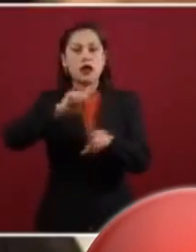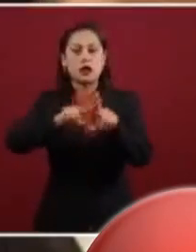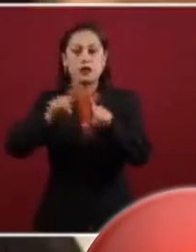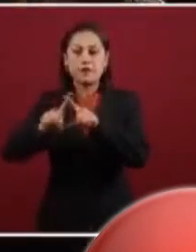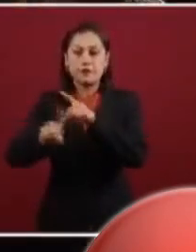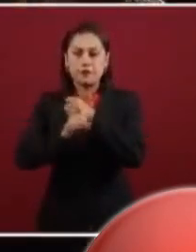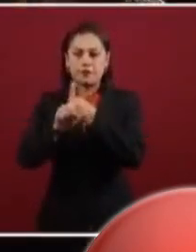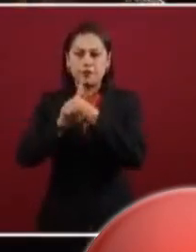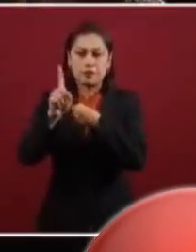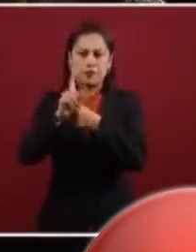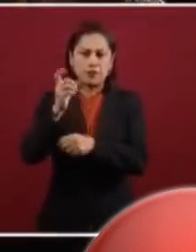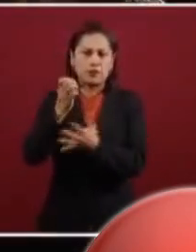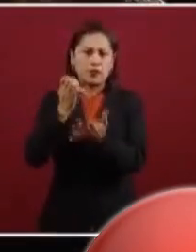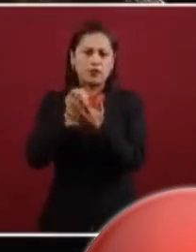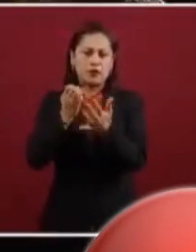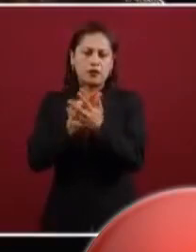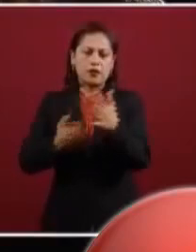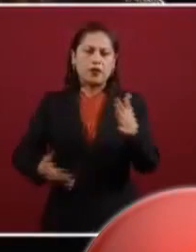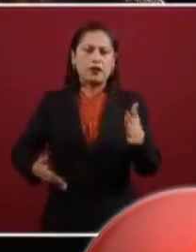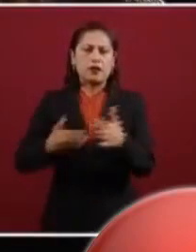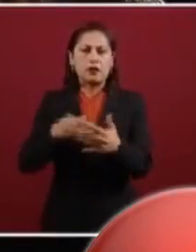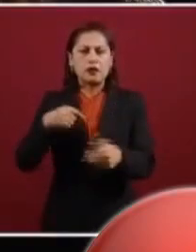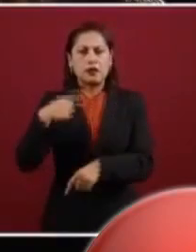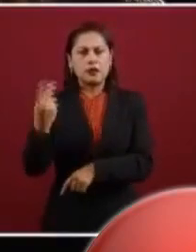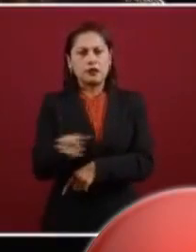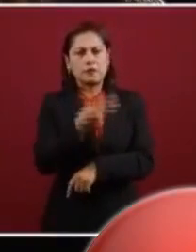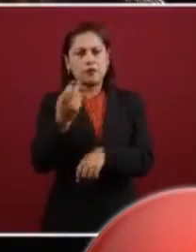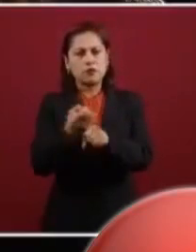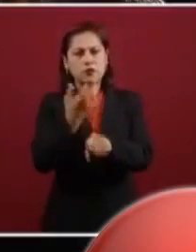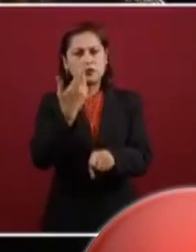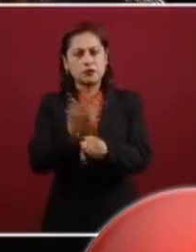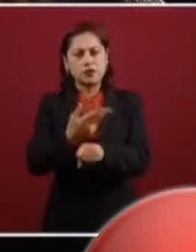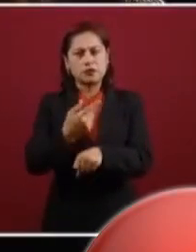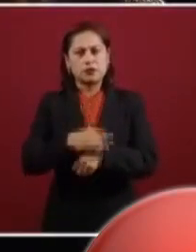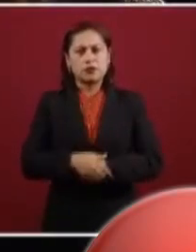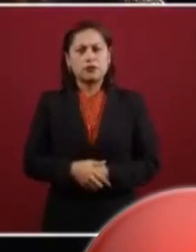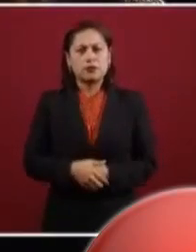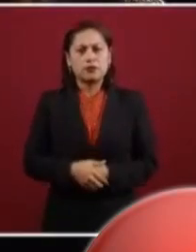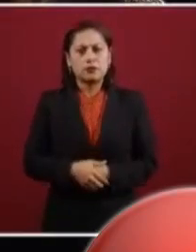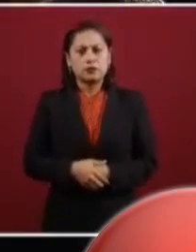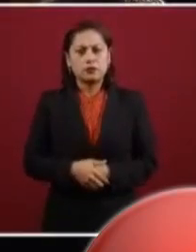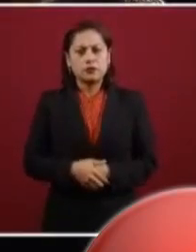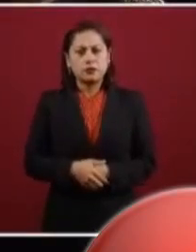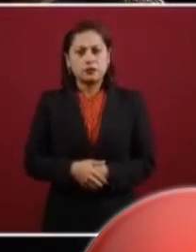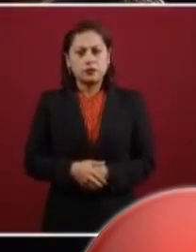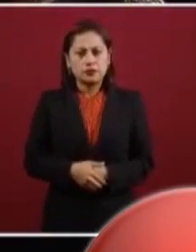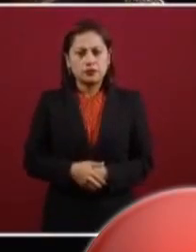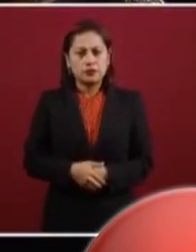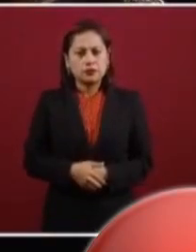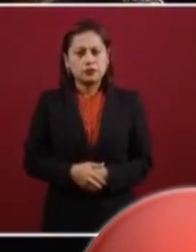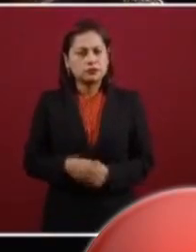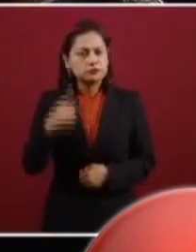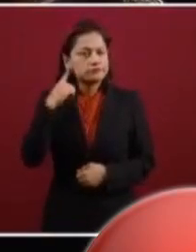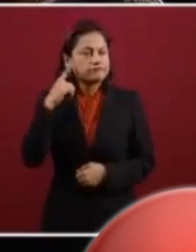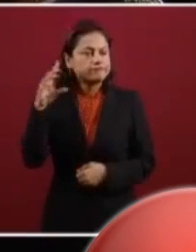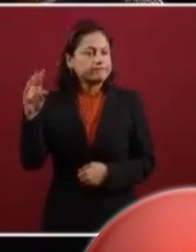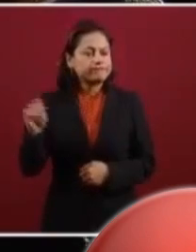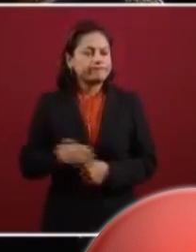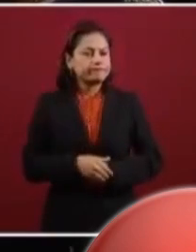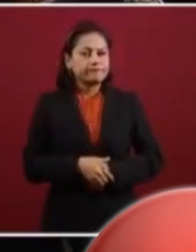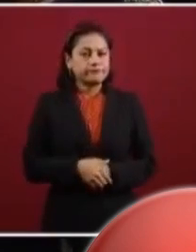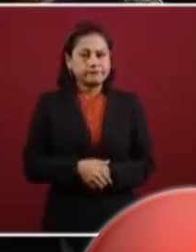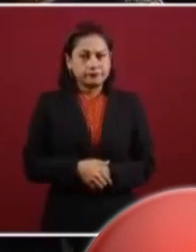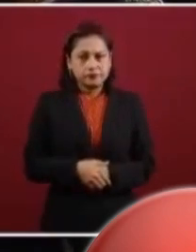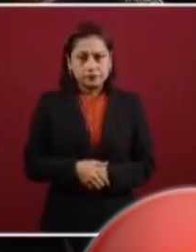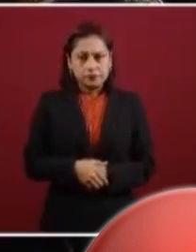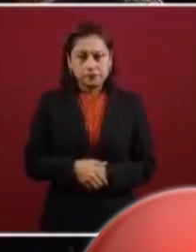pregunta directa a la secretaria, aprovechando que está aquí de manera muy concisa, sería, bueno, en primer lugar felicitarlos por lo de infraestructura y por